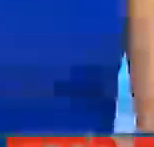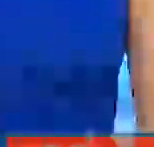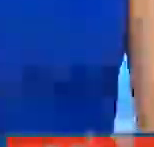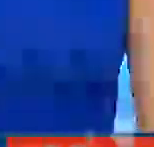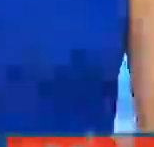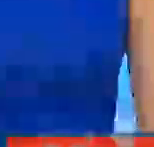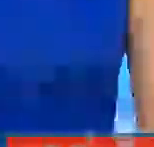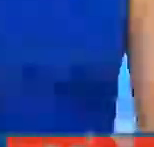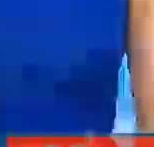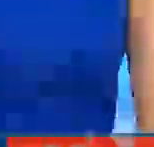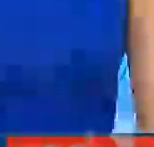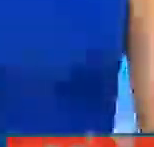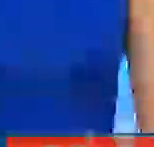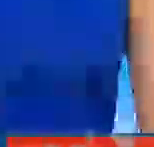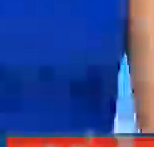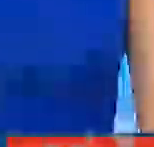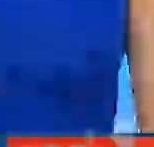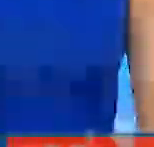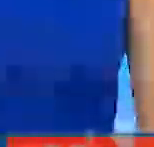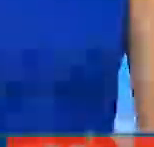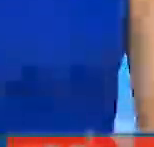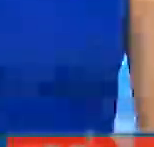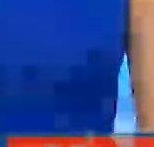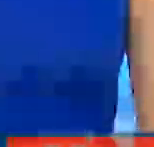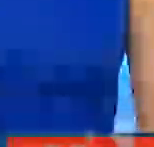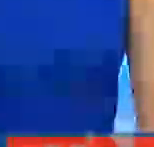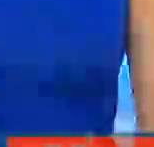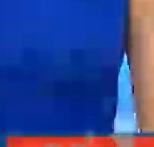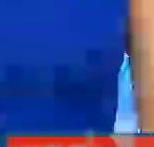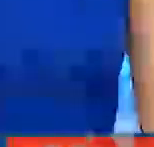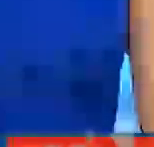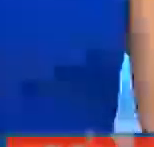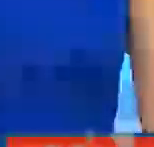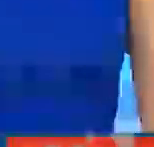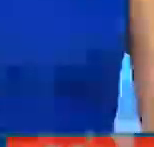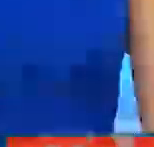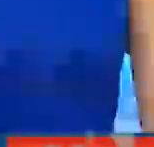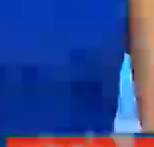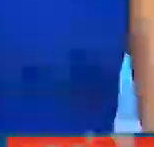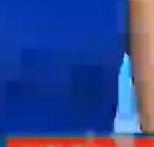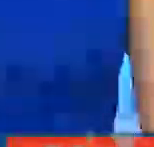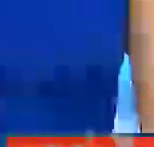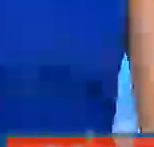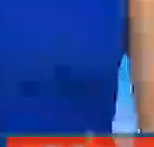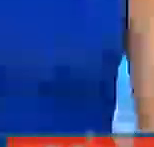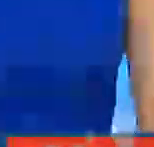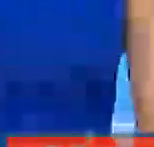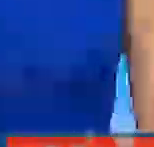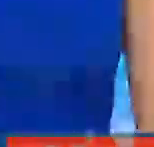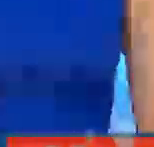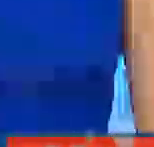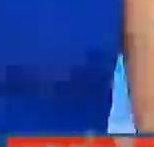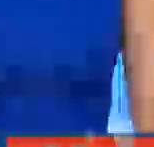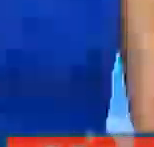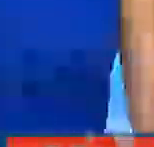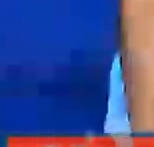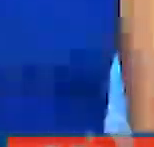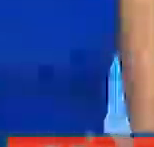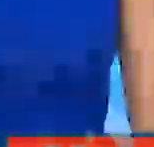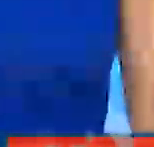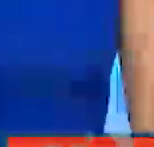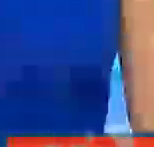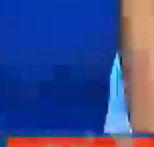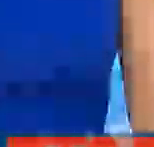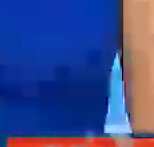Buenas tardes, amigos. Bienvenidos a 24 horas. Hoy se instaló la audiencia de casación en el caso Sobornos 2012-2016,